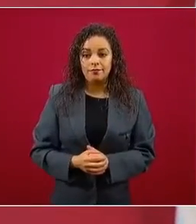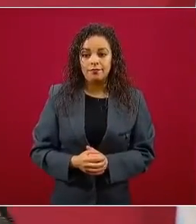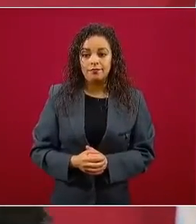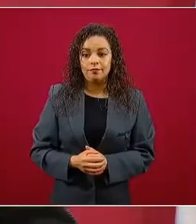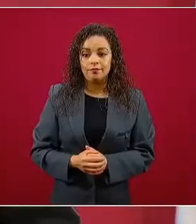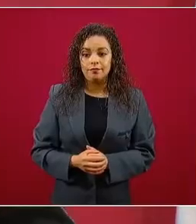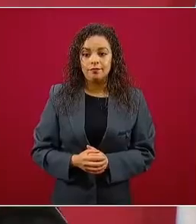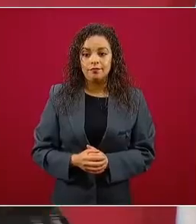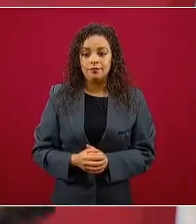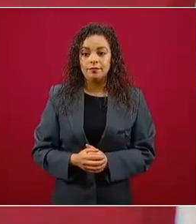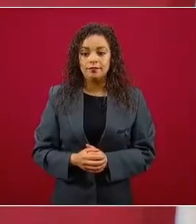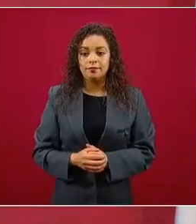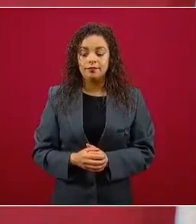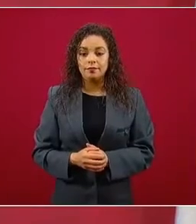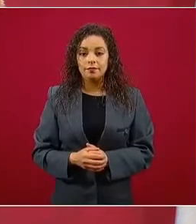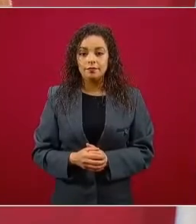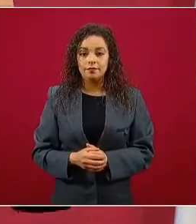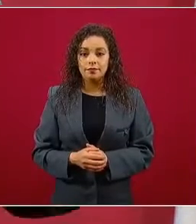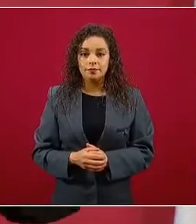Y tenemos